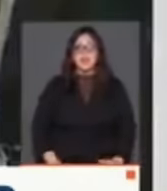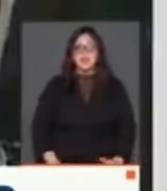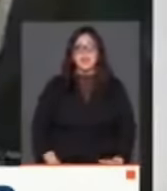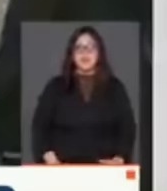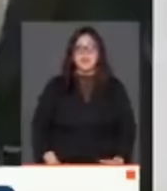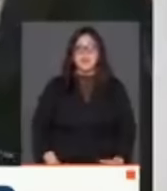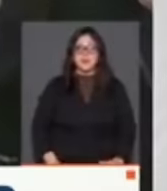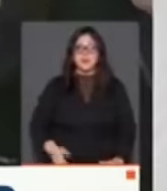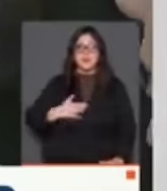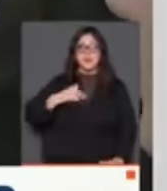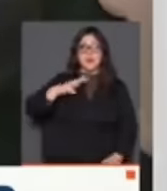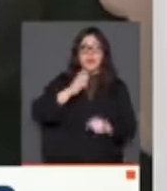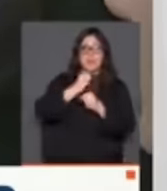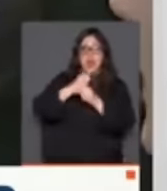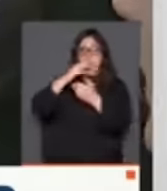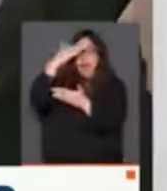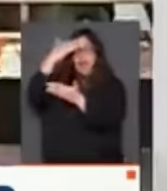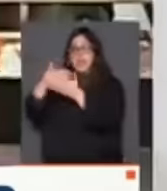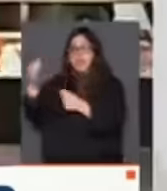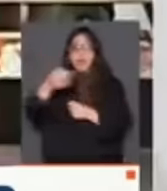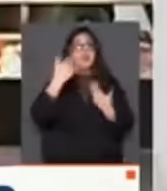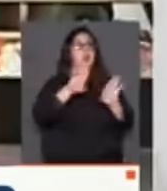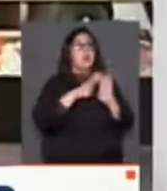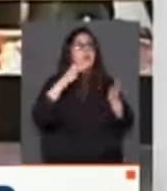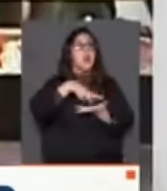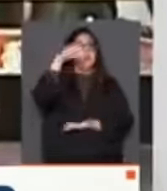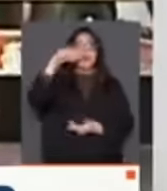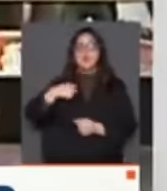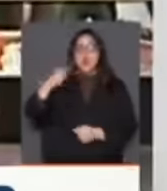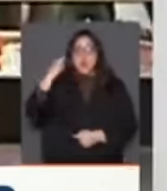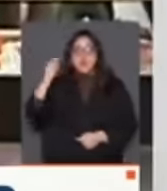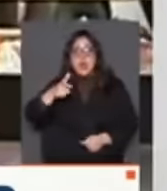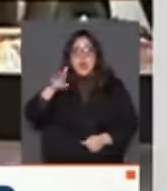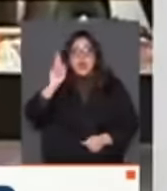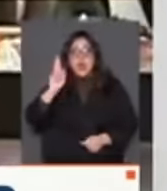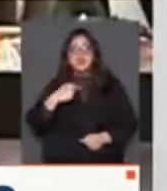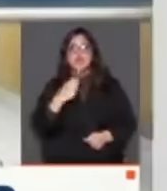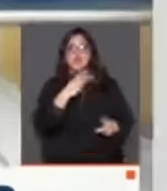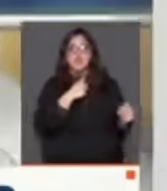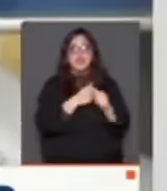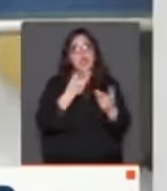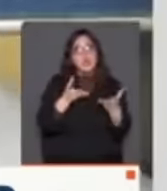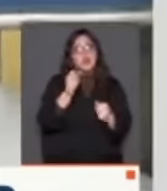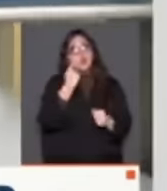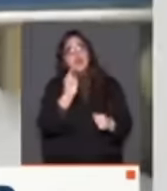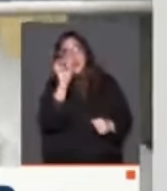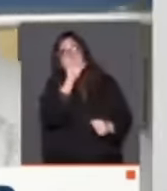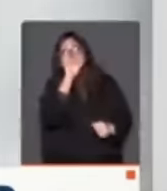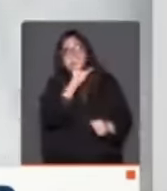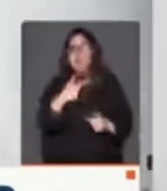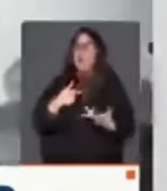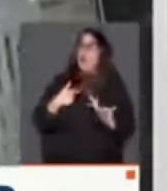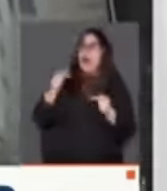Mi mamá trabaja al frente y me dijo, abrió una costanera. Yo escuché la radio y estuvo cerca, así que vine a dar una vuelta. ¡Uy, enorme para